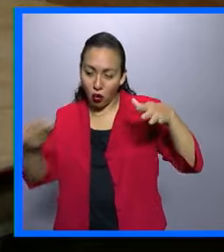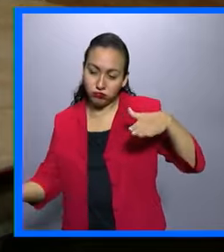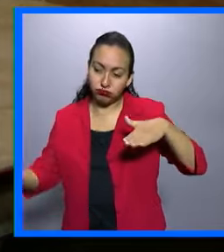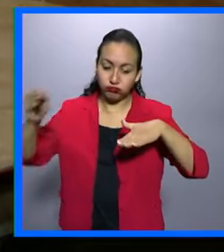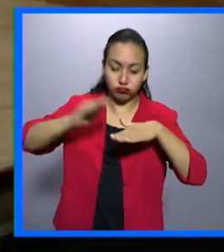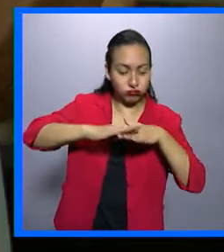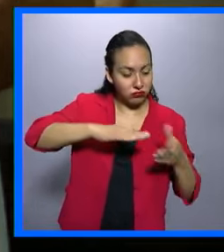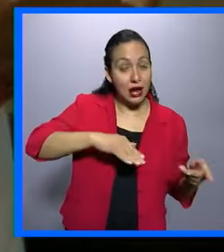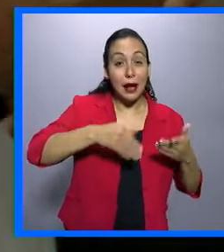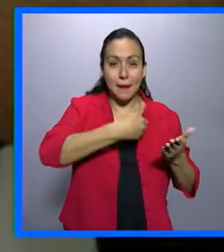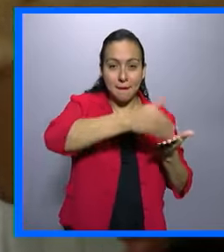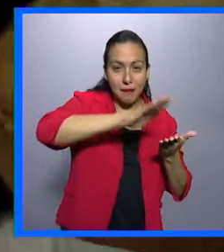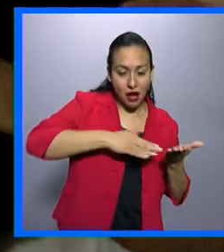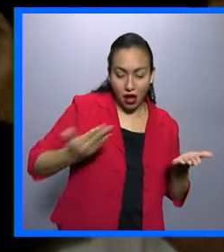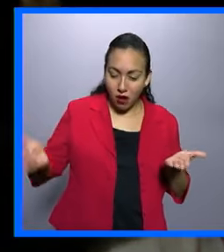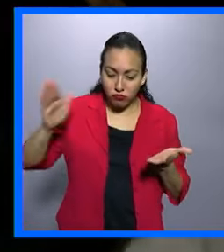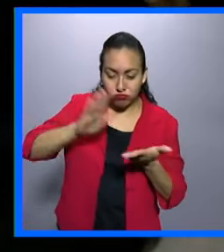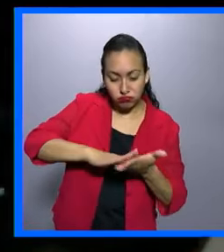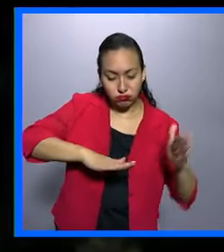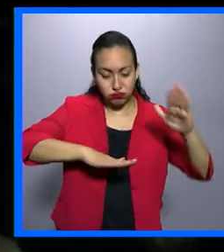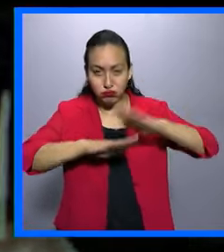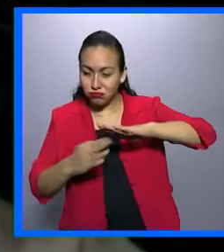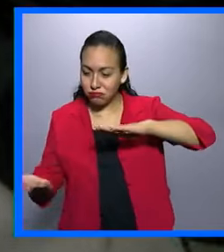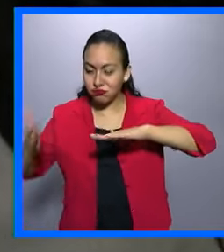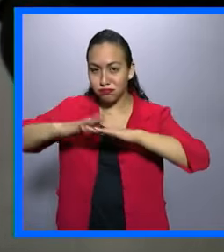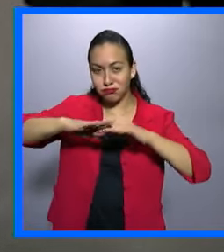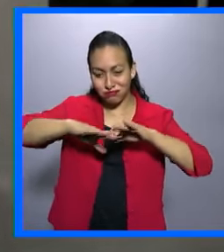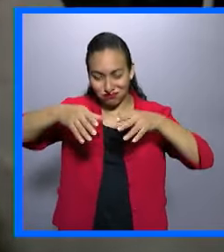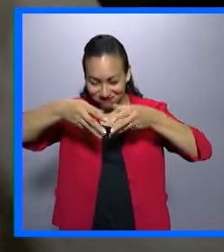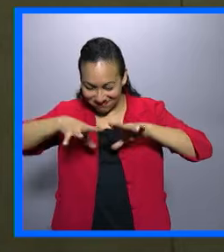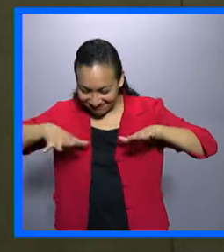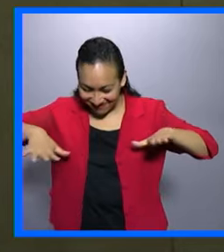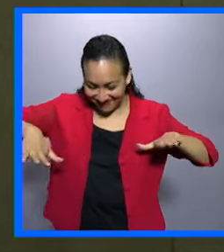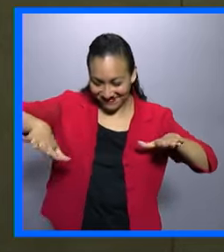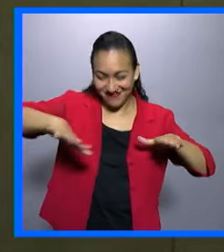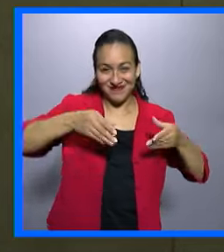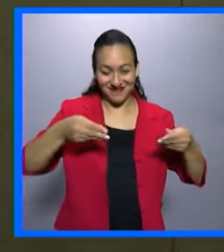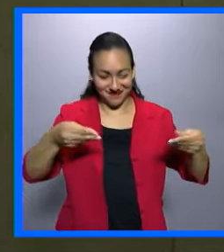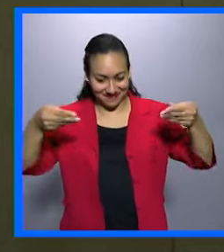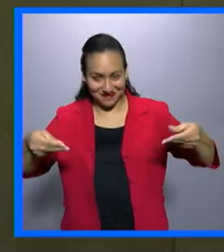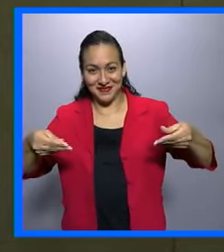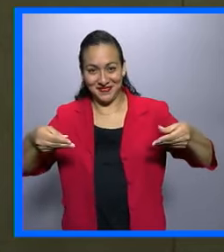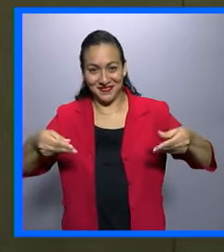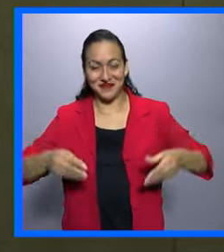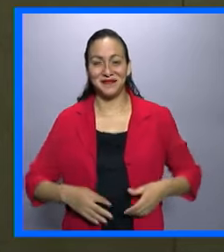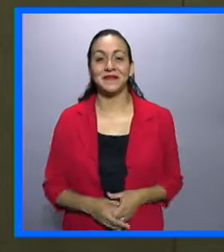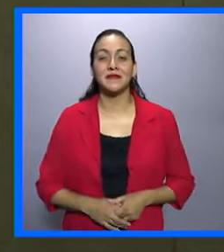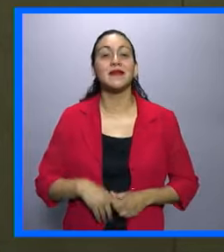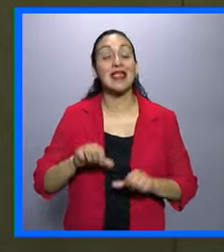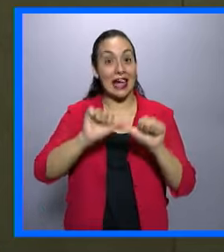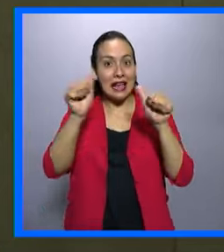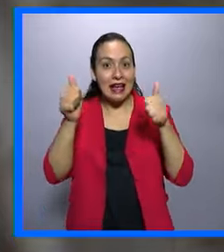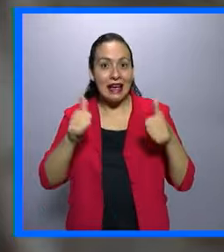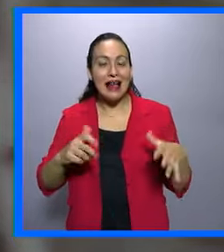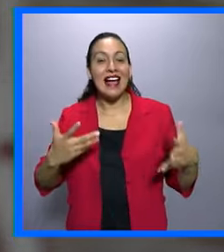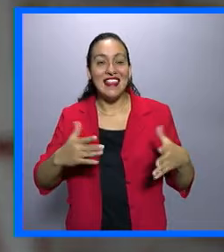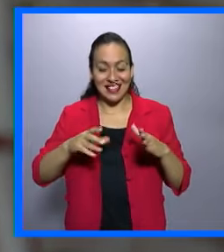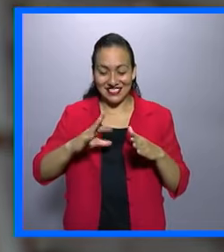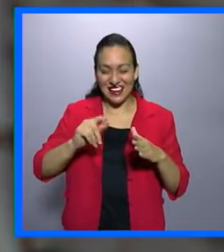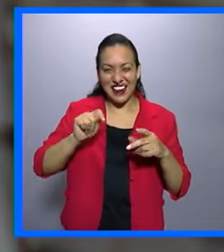con engrudo y después de papel craft. Y así pueden ir una capa completa. Es el arte de transformar